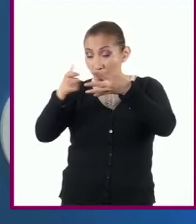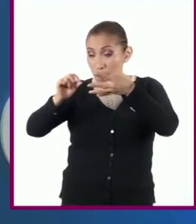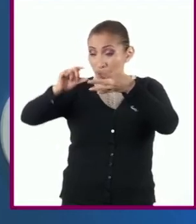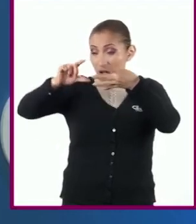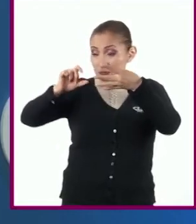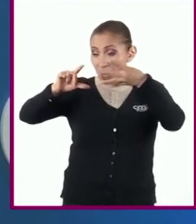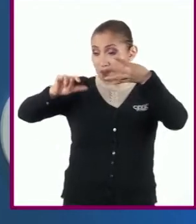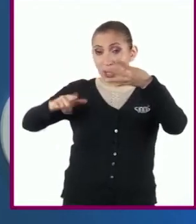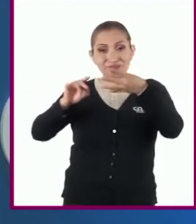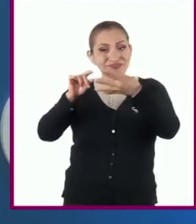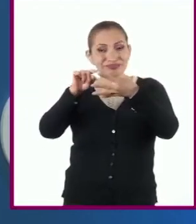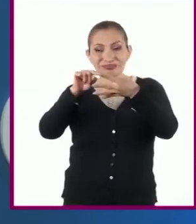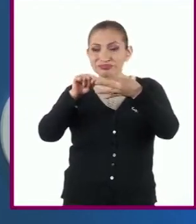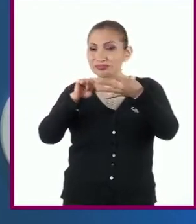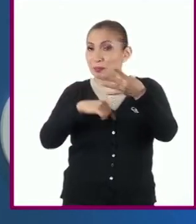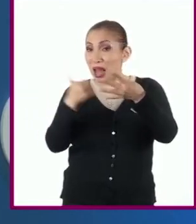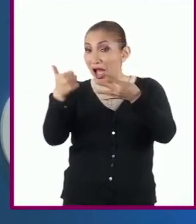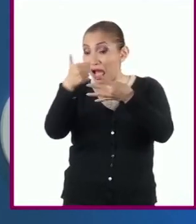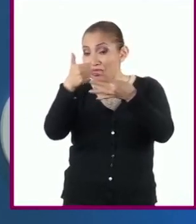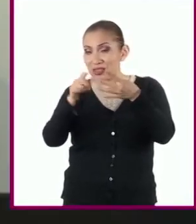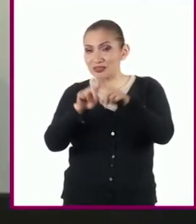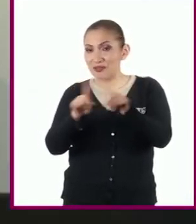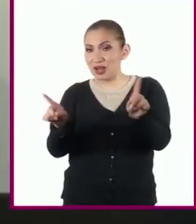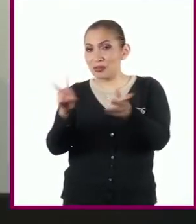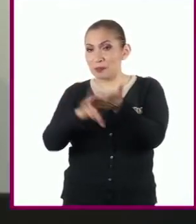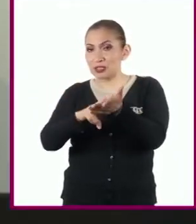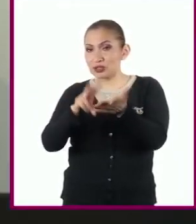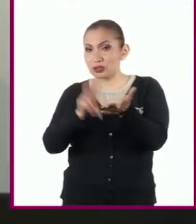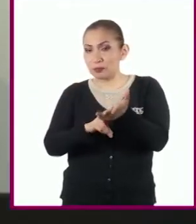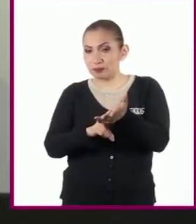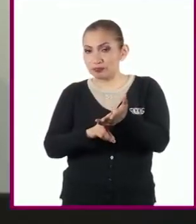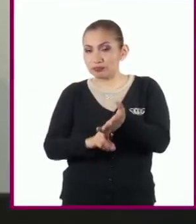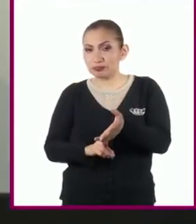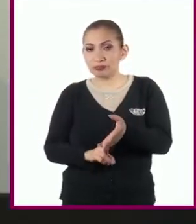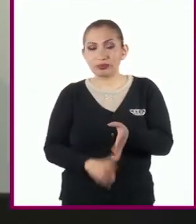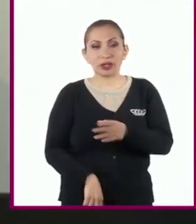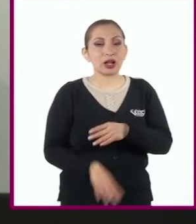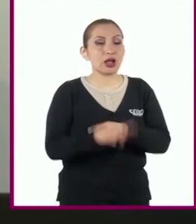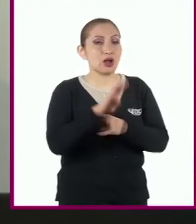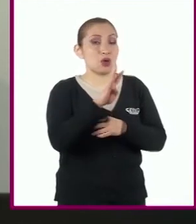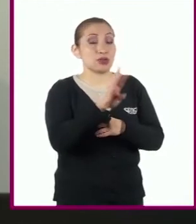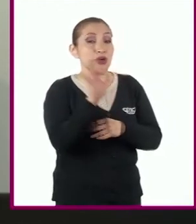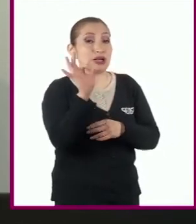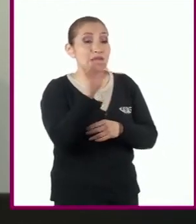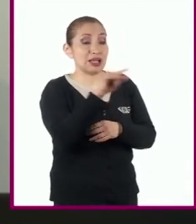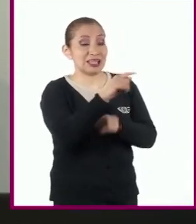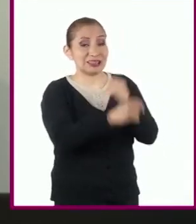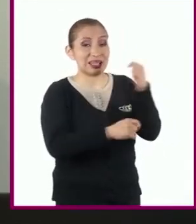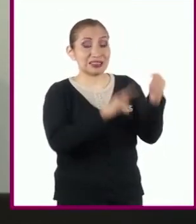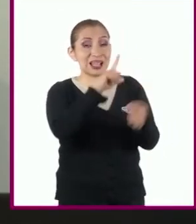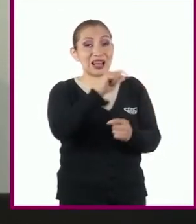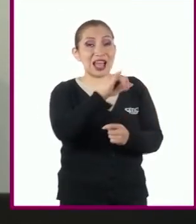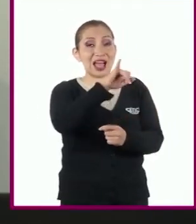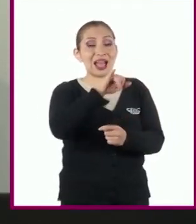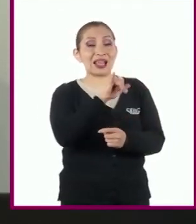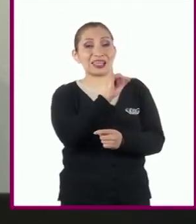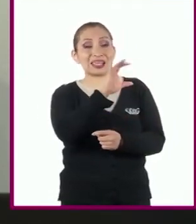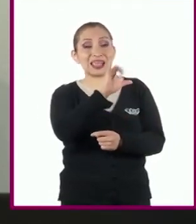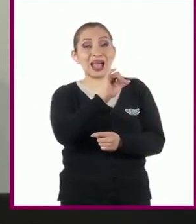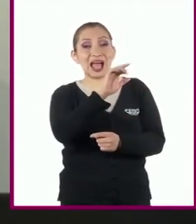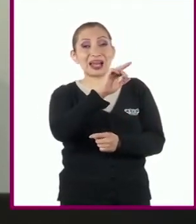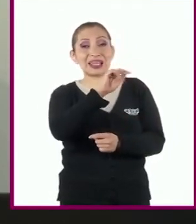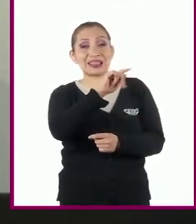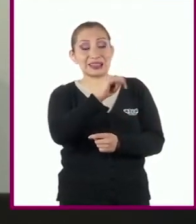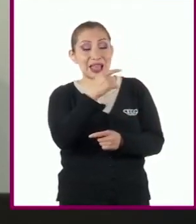factor no es el mismo para cada caso. Para 4. En el caso del local La Jicarita,